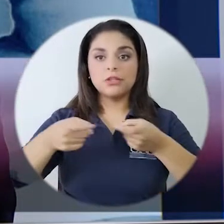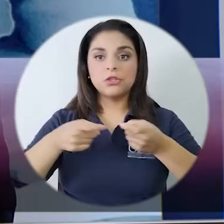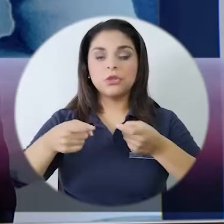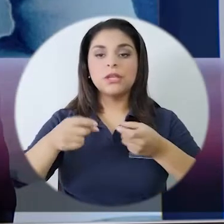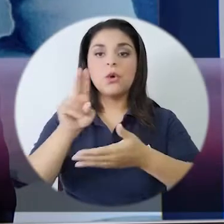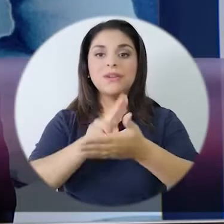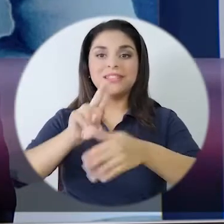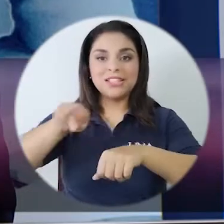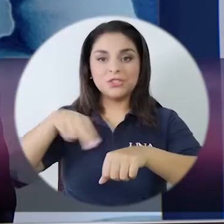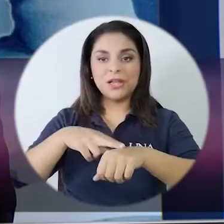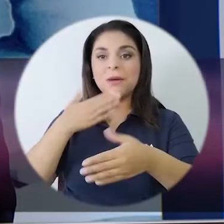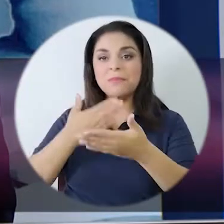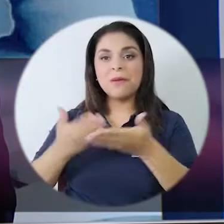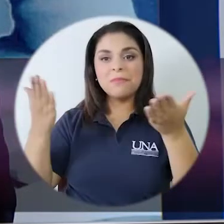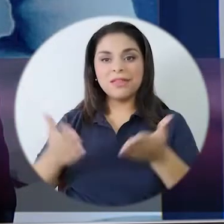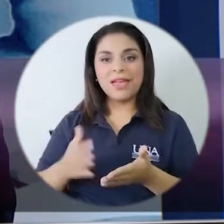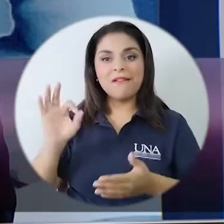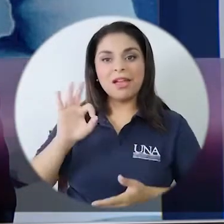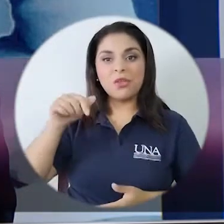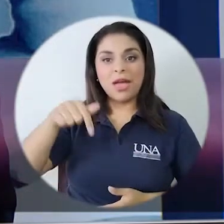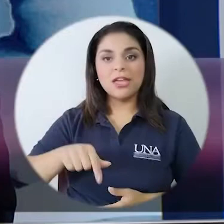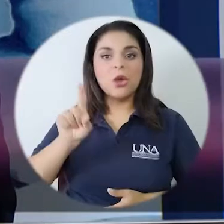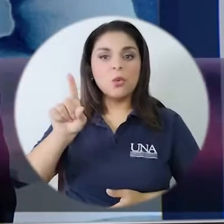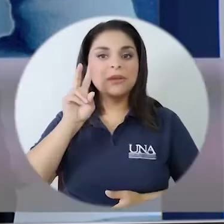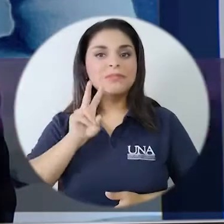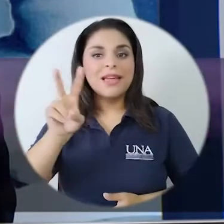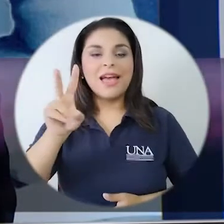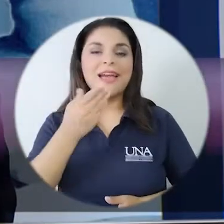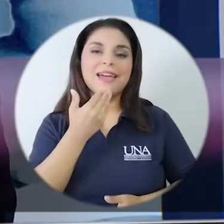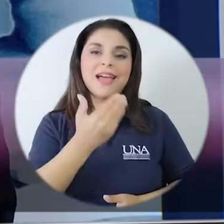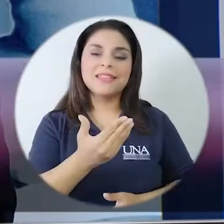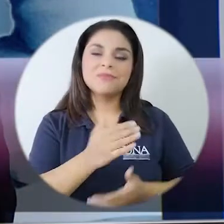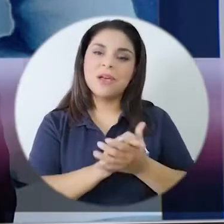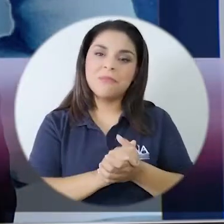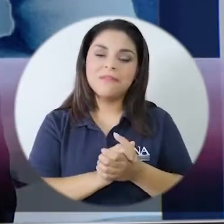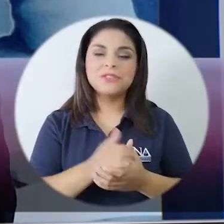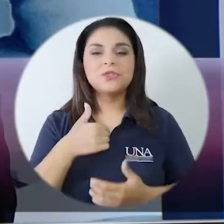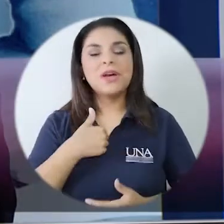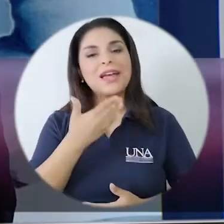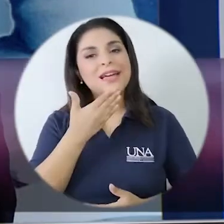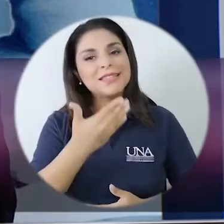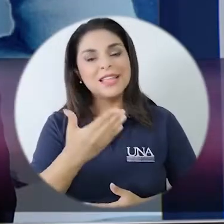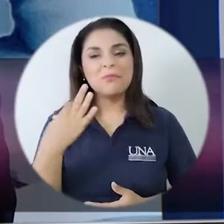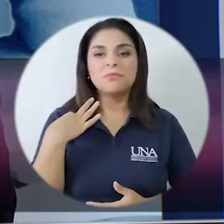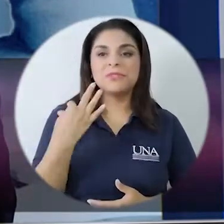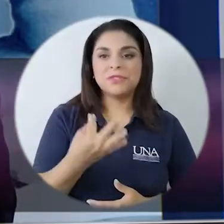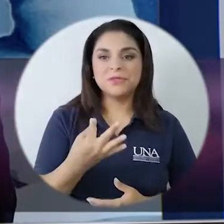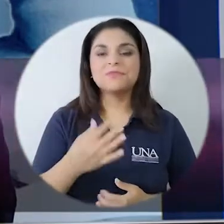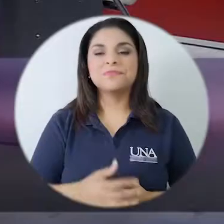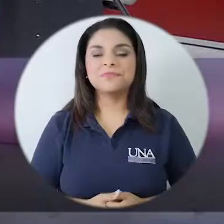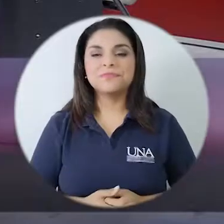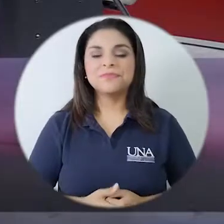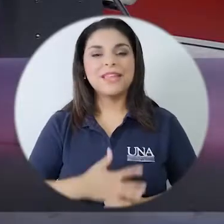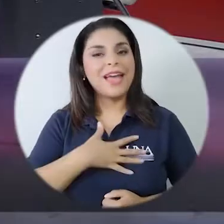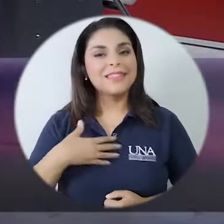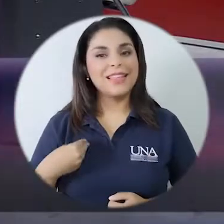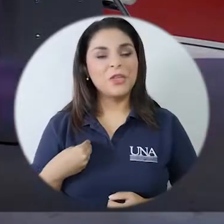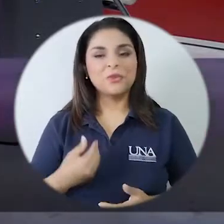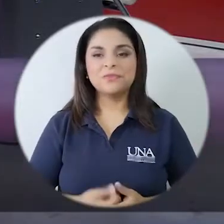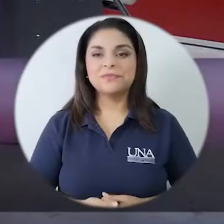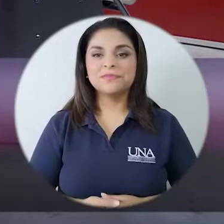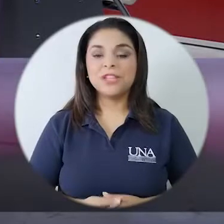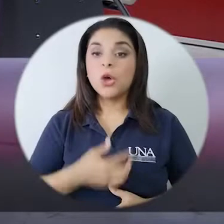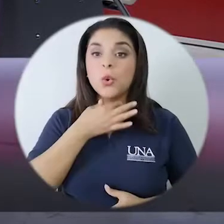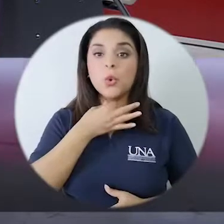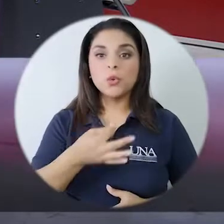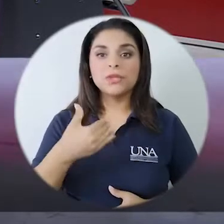de la Universidad Nacional. Bienvenido, Fernando, a Una Mirada. Muchas gracias, Maribel, muy amable y muy satisfecho y muy agradecido por la invitación. Claro, encantado.